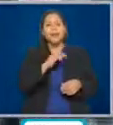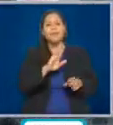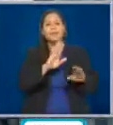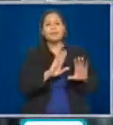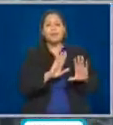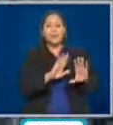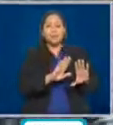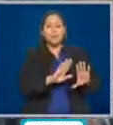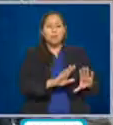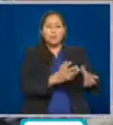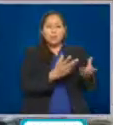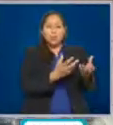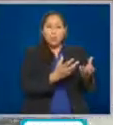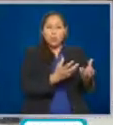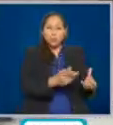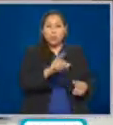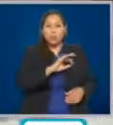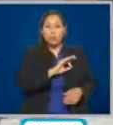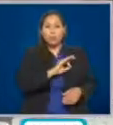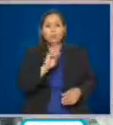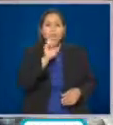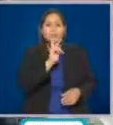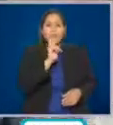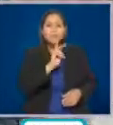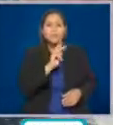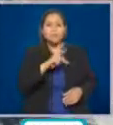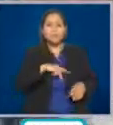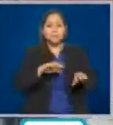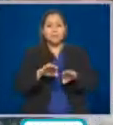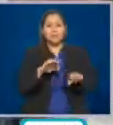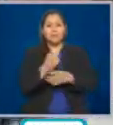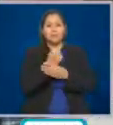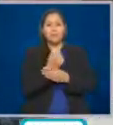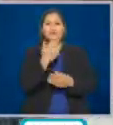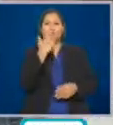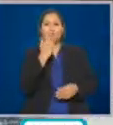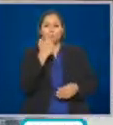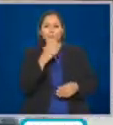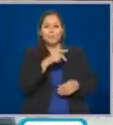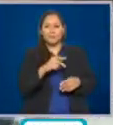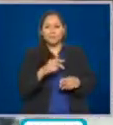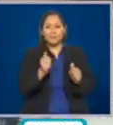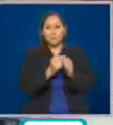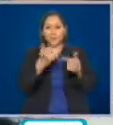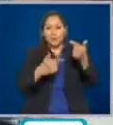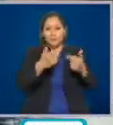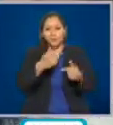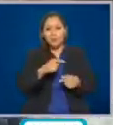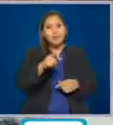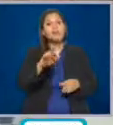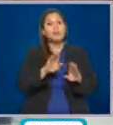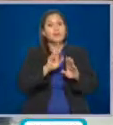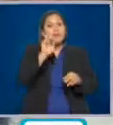ustedes hagan esa prueba y puedan probar nuestro trabajo que nosotros realizamos. ¿Cómo la ve, tío Alberto? ¿Cómo la ve? Un dulce de